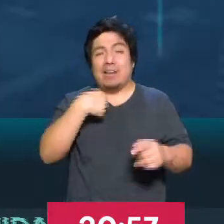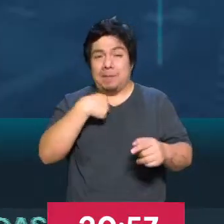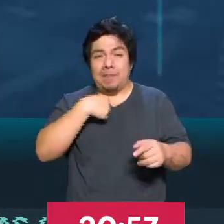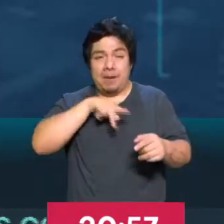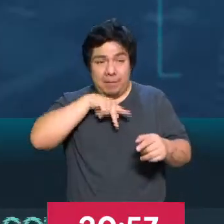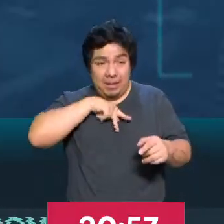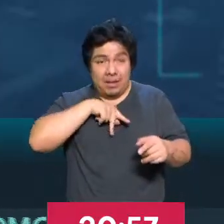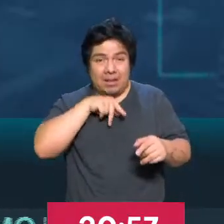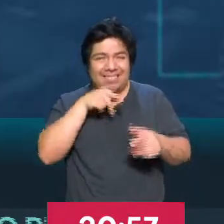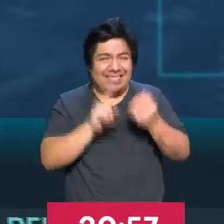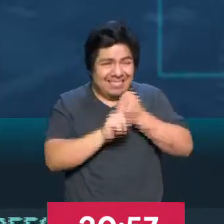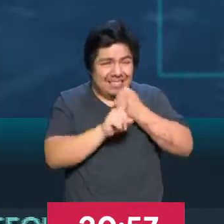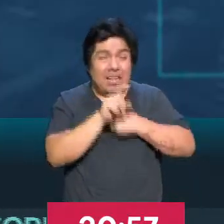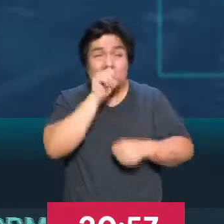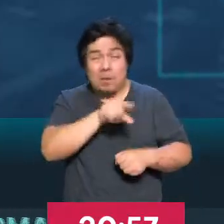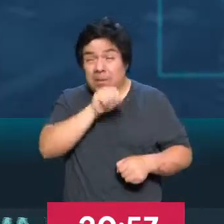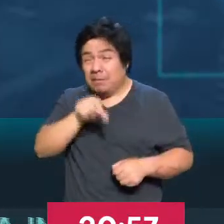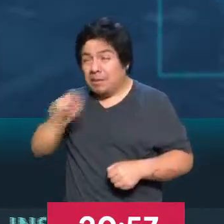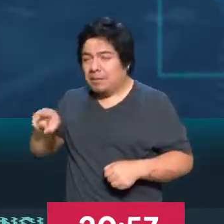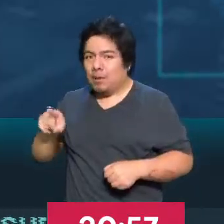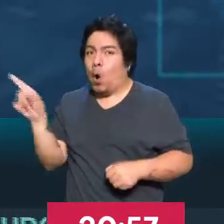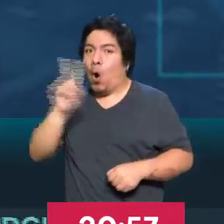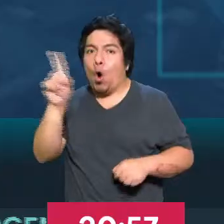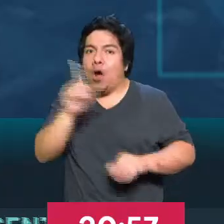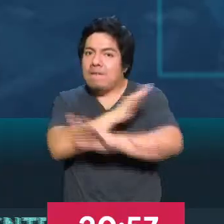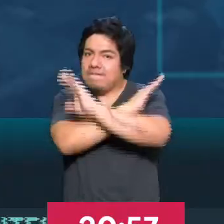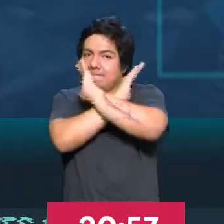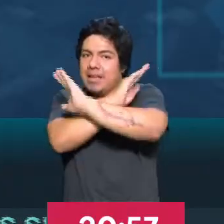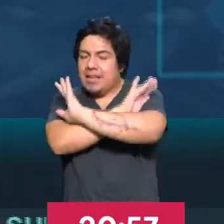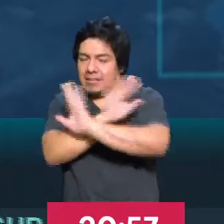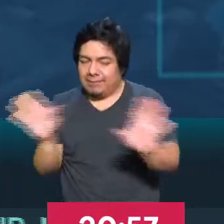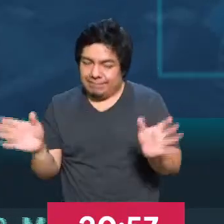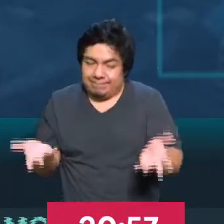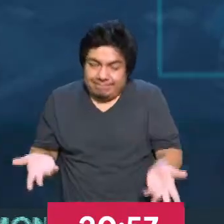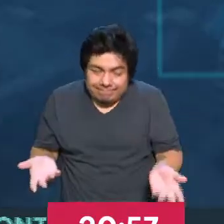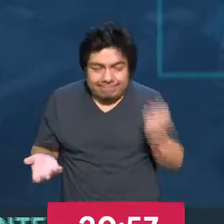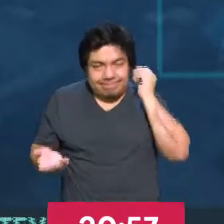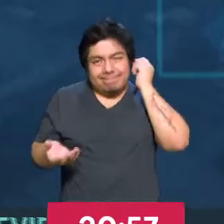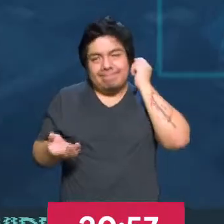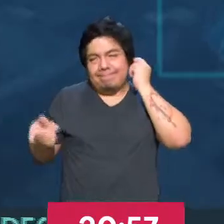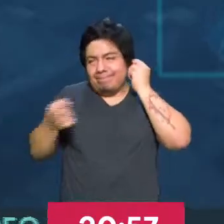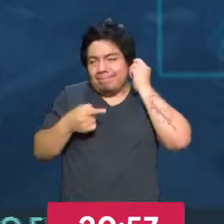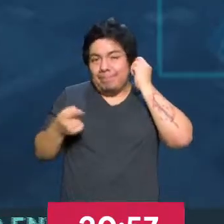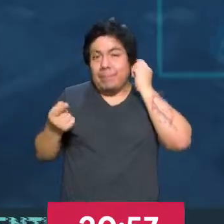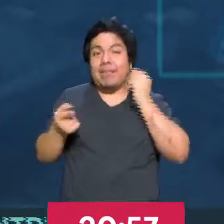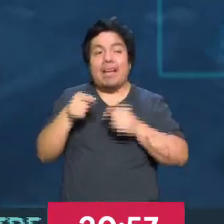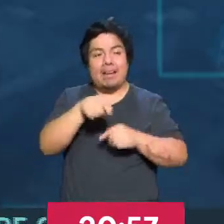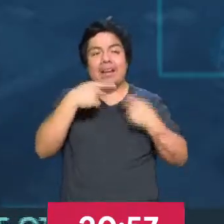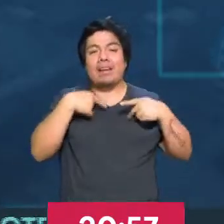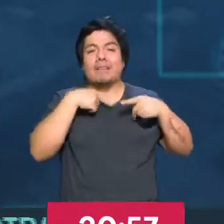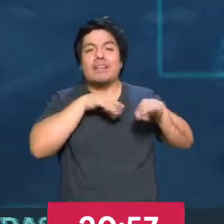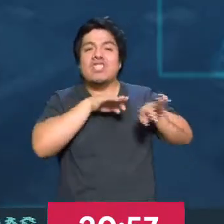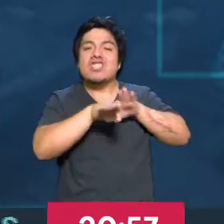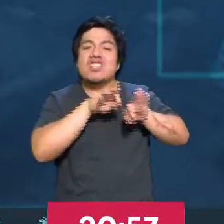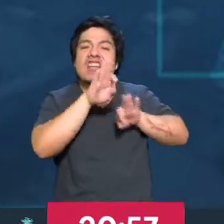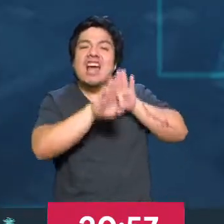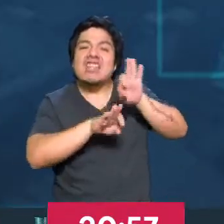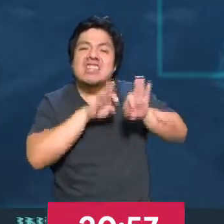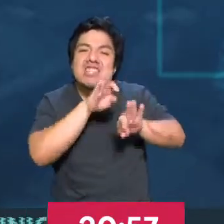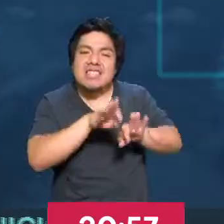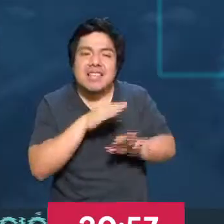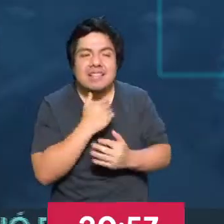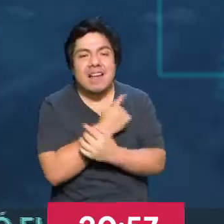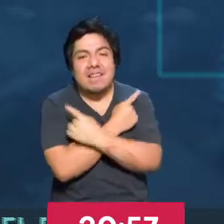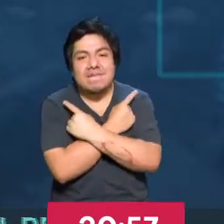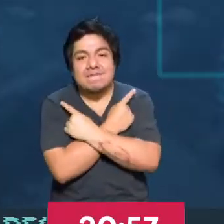mío, queremos justamente que no haya más casos como el mío. Entonces, que traten con dignidad a sus empleados, que traten con dignidad